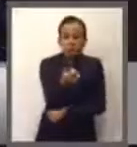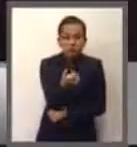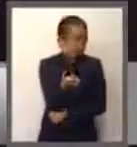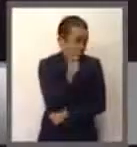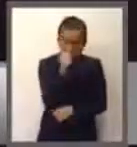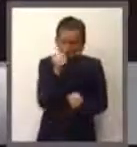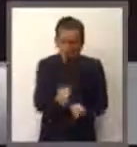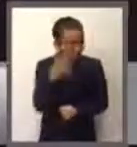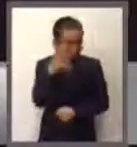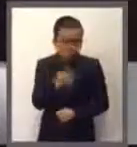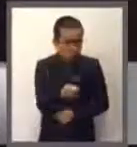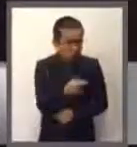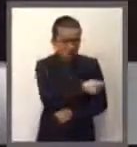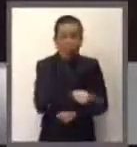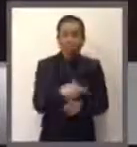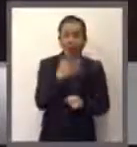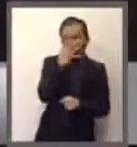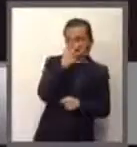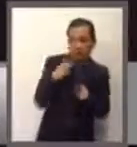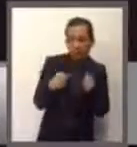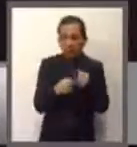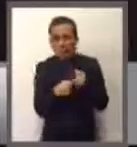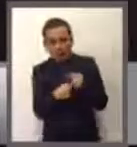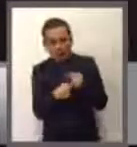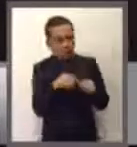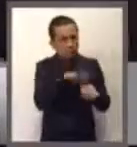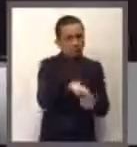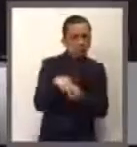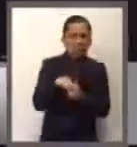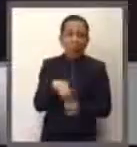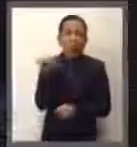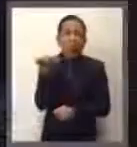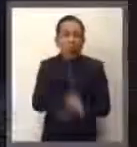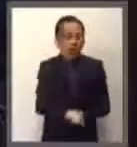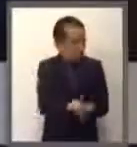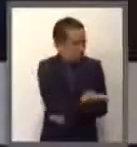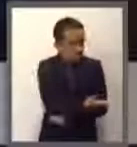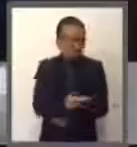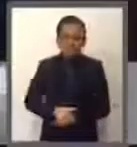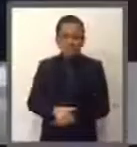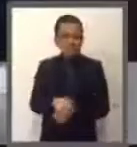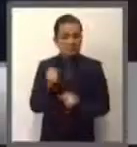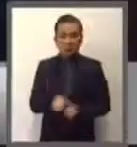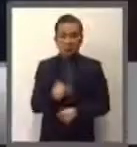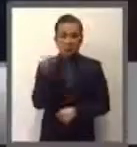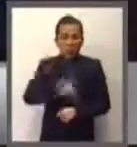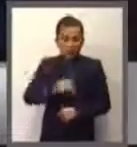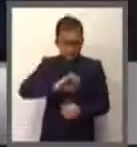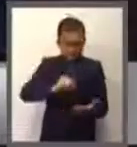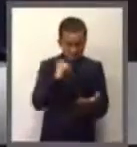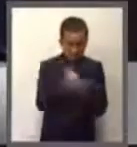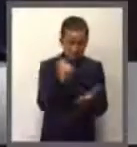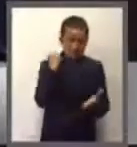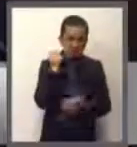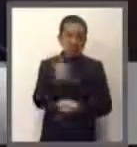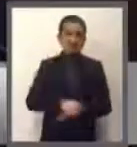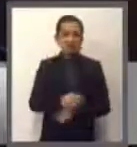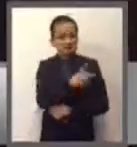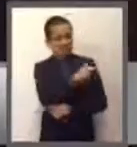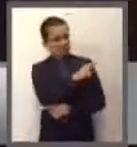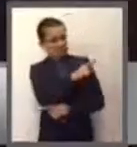votar esto, a escondidas, a este día en donde lo único que quedará para la historia será un